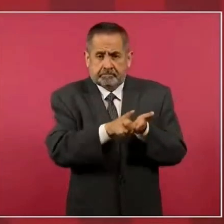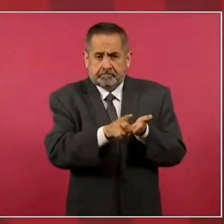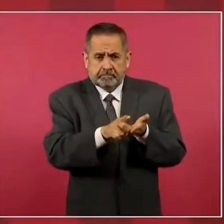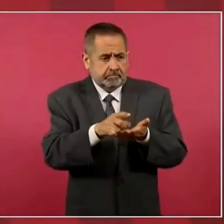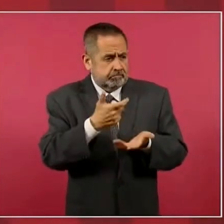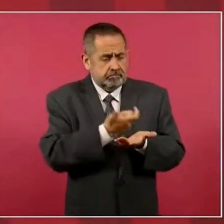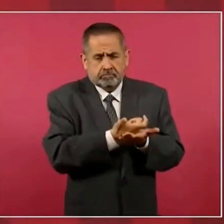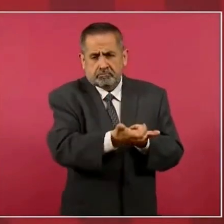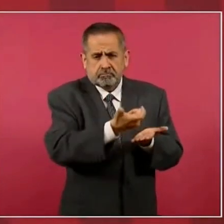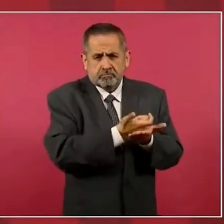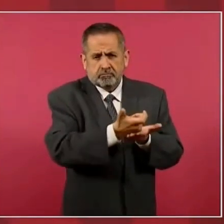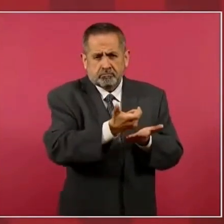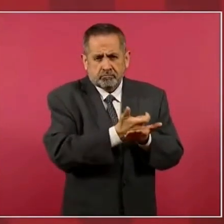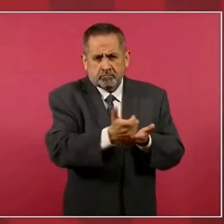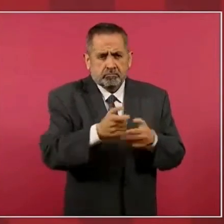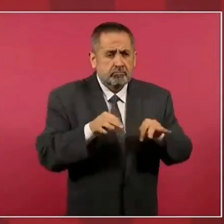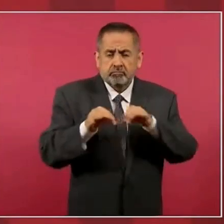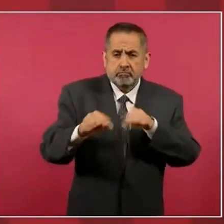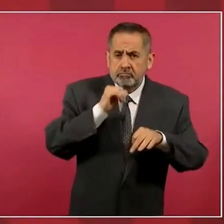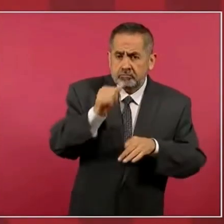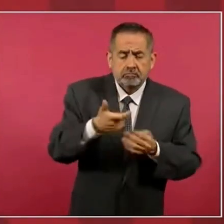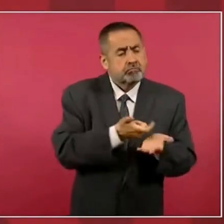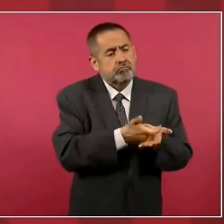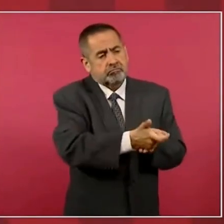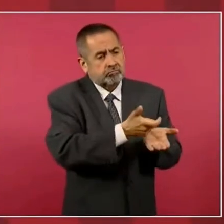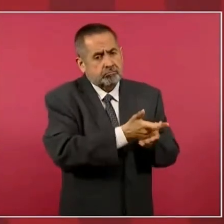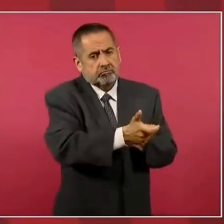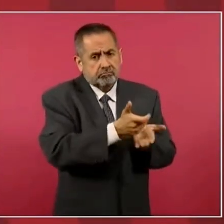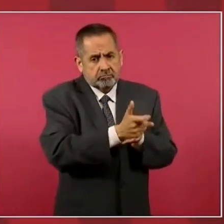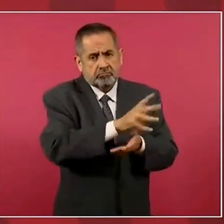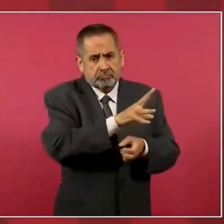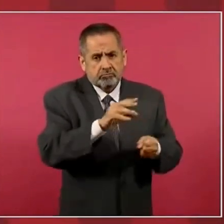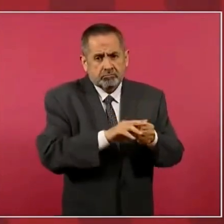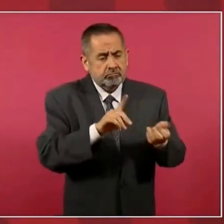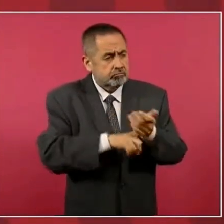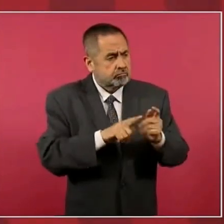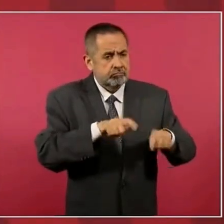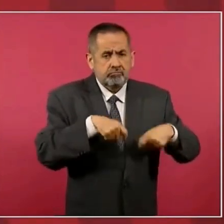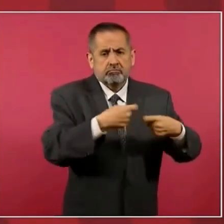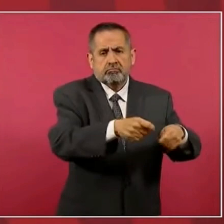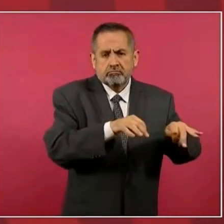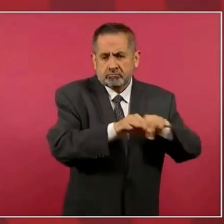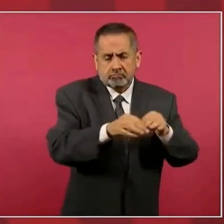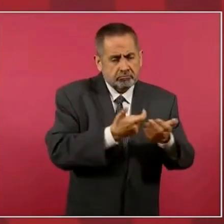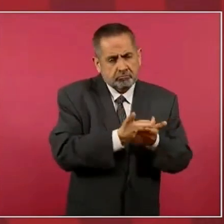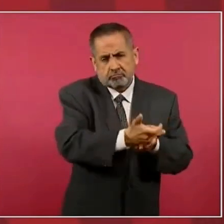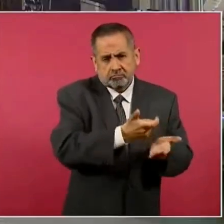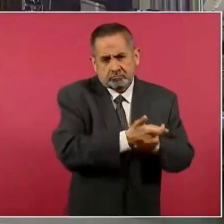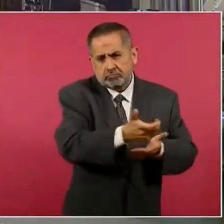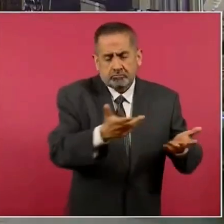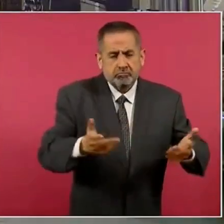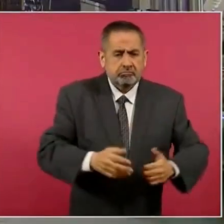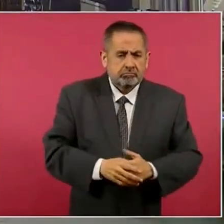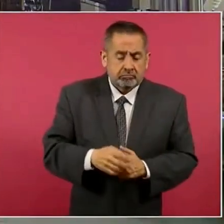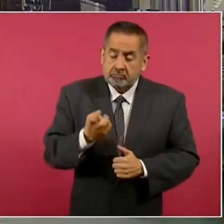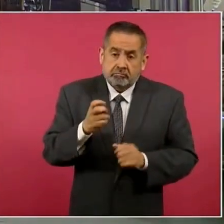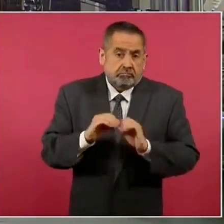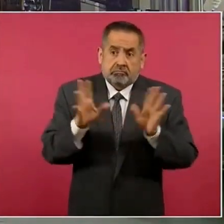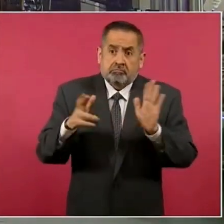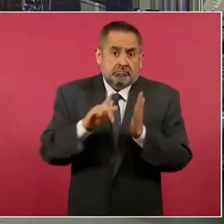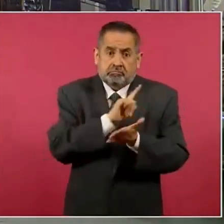recibir aunque no estén trabajando, pues a recibir su salario.